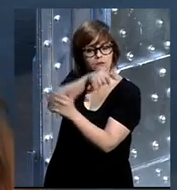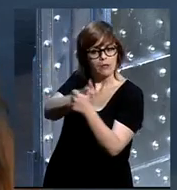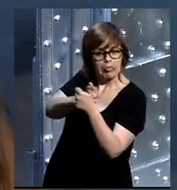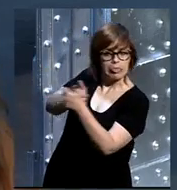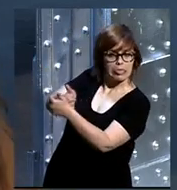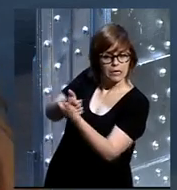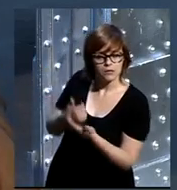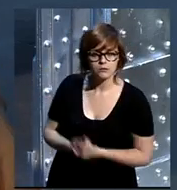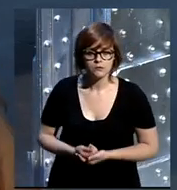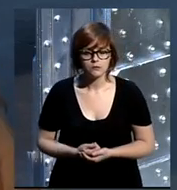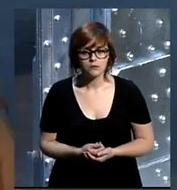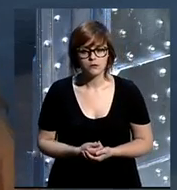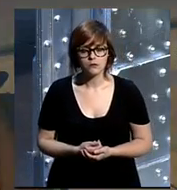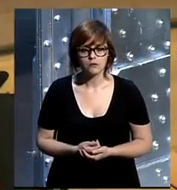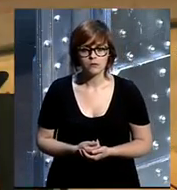Richard quería decir algo.